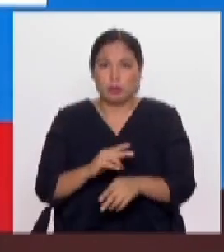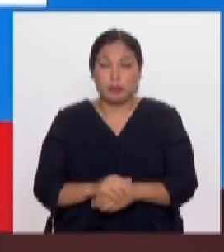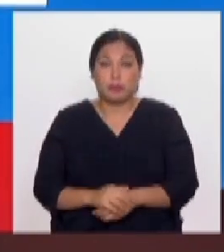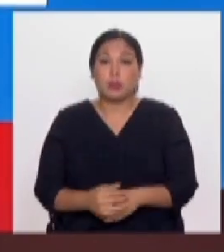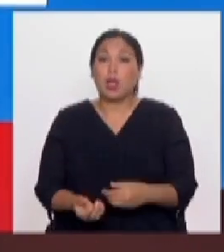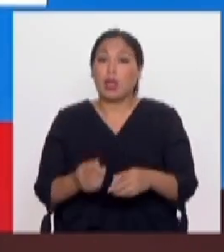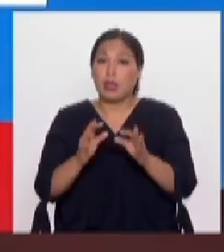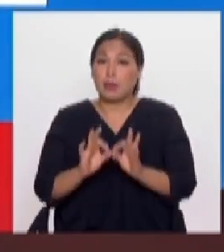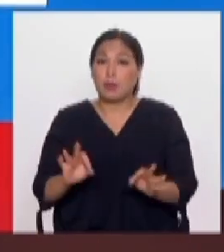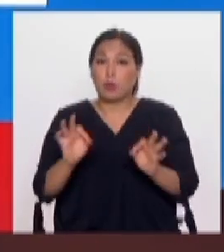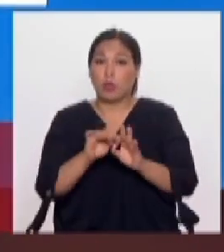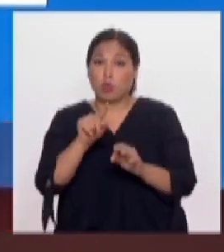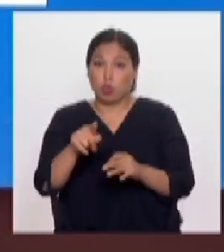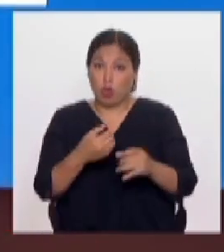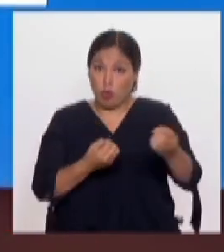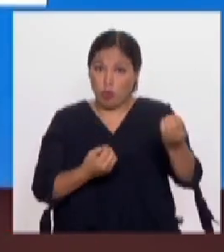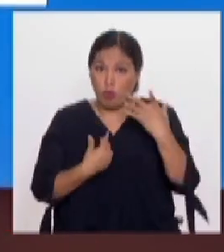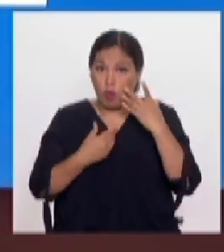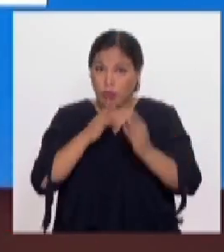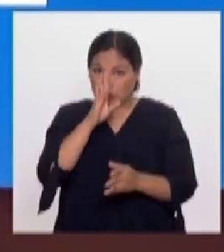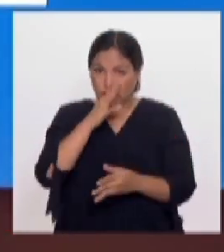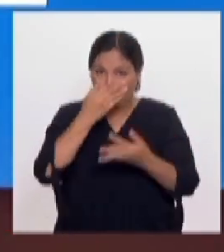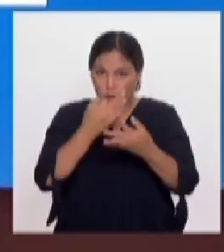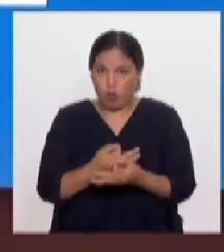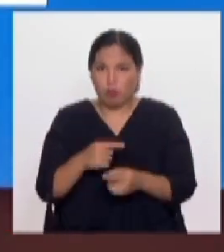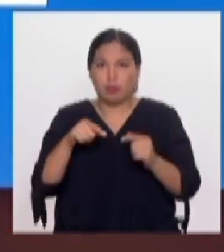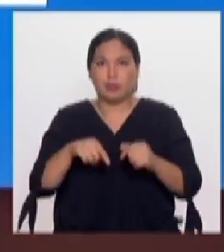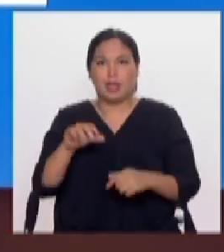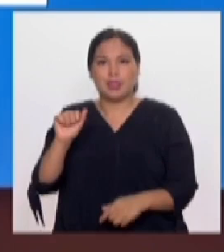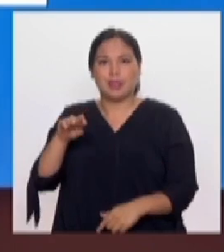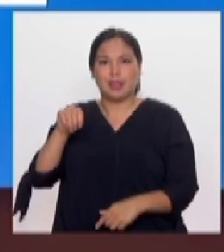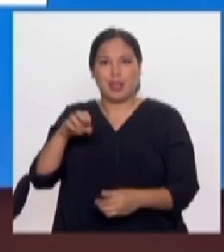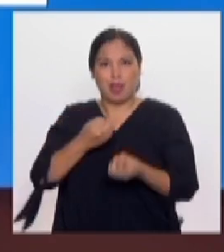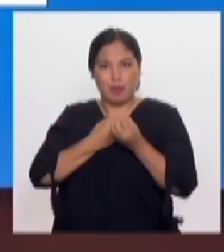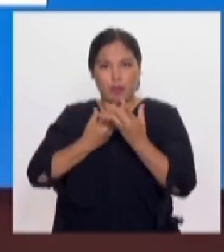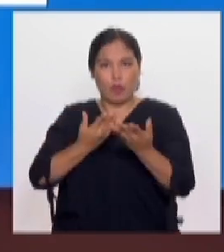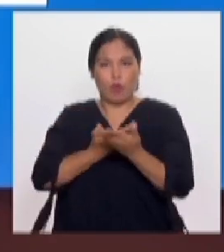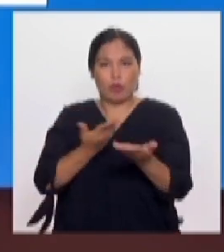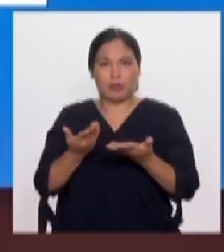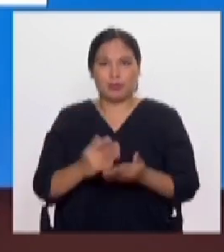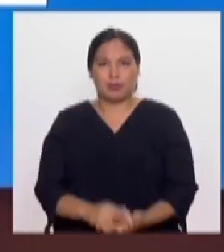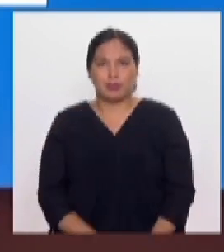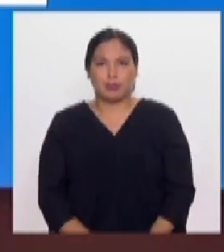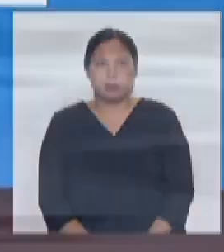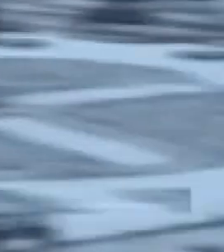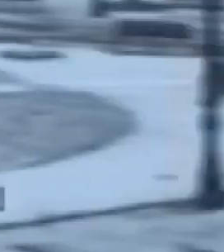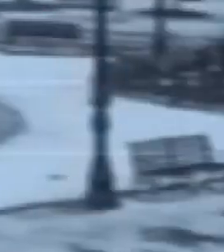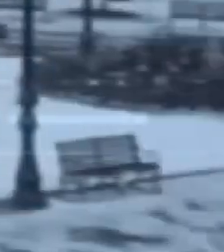fuentes oficiales, ya que Senami brinda información oportuna y confiable al servicio de la población. Gracias.